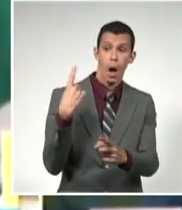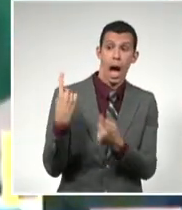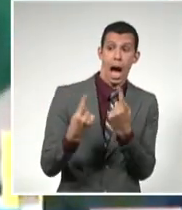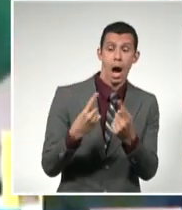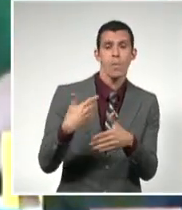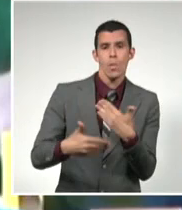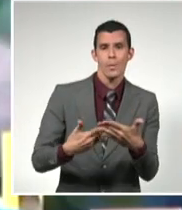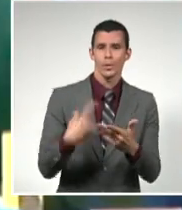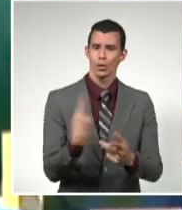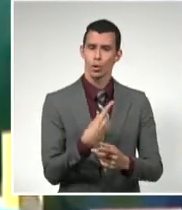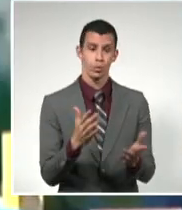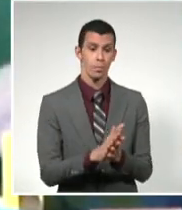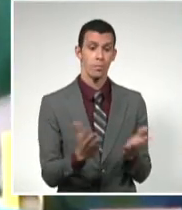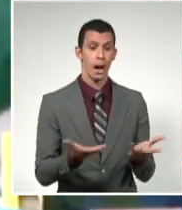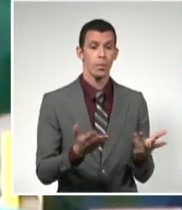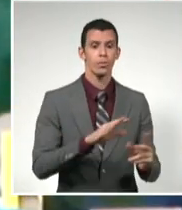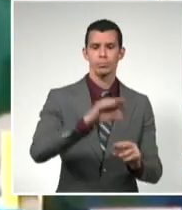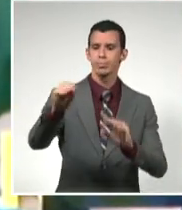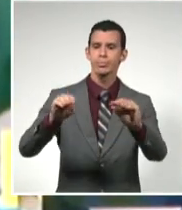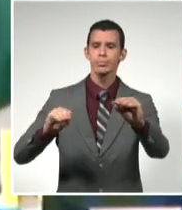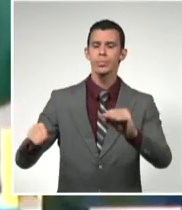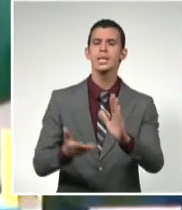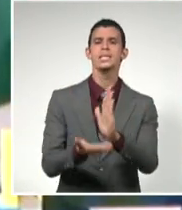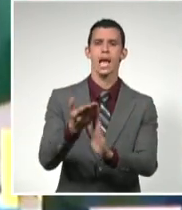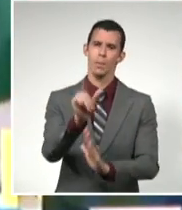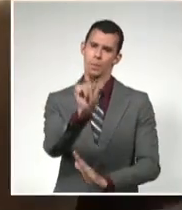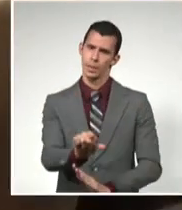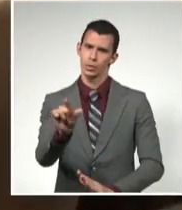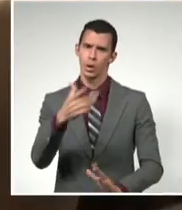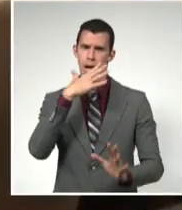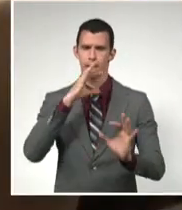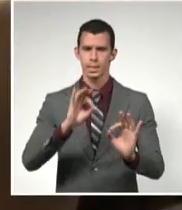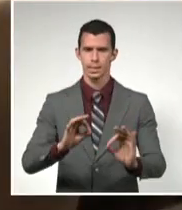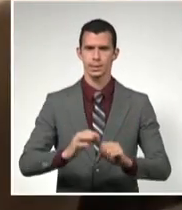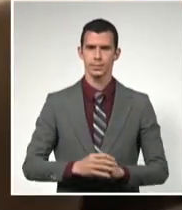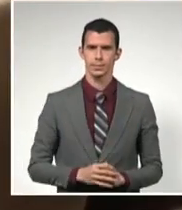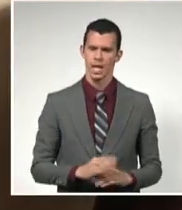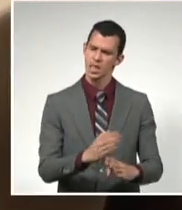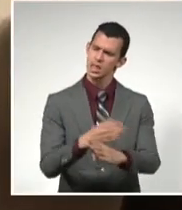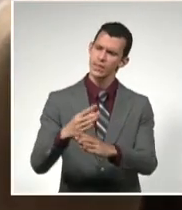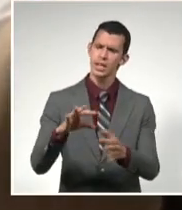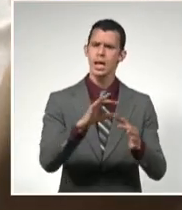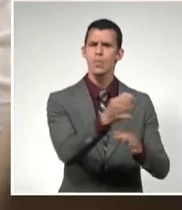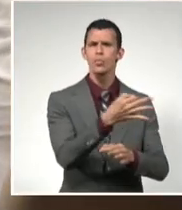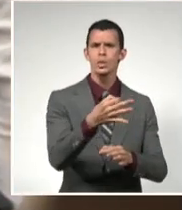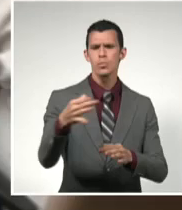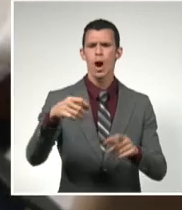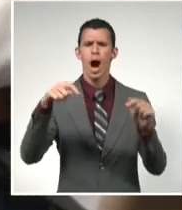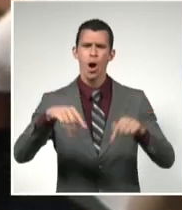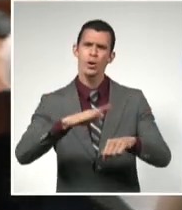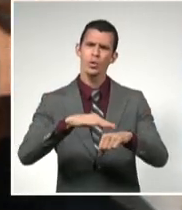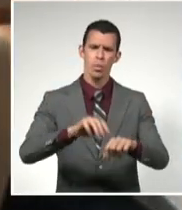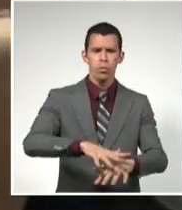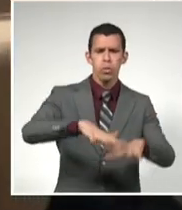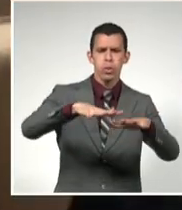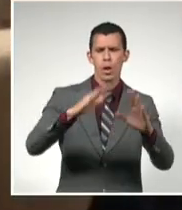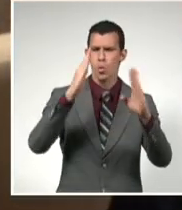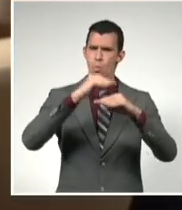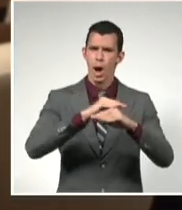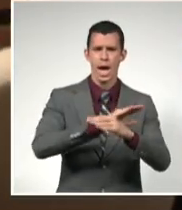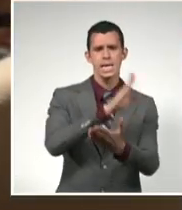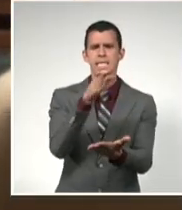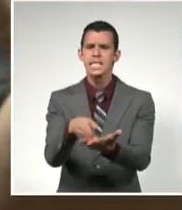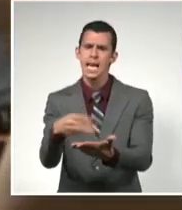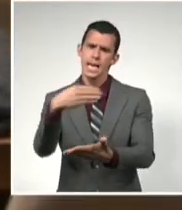concluya la tarde agua que pudiera comunicar el municipio de juana las autoridades de cienfuegos ciego de ávila camagüey granma